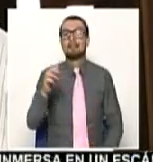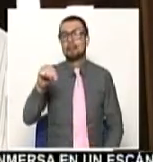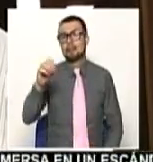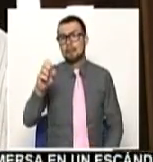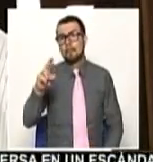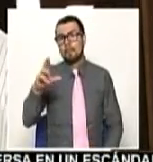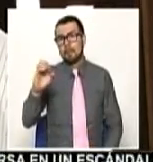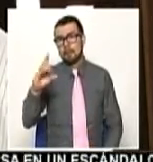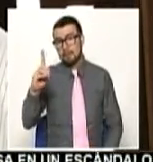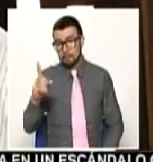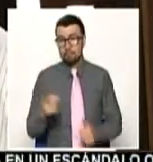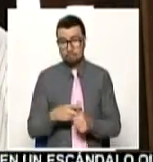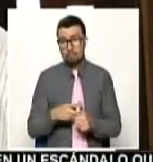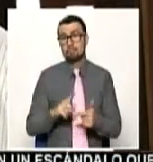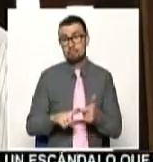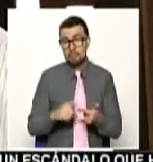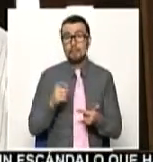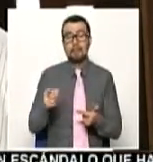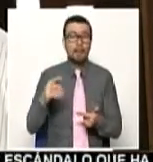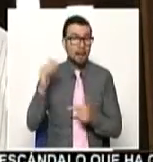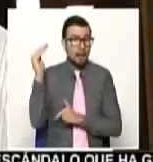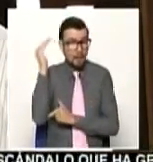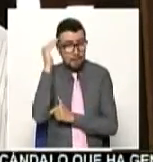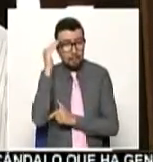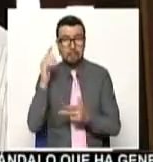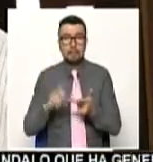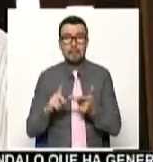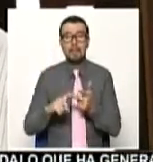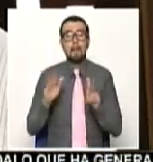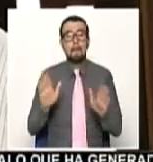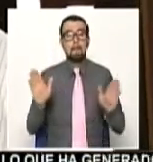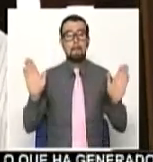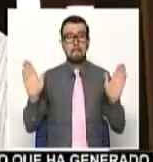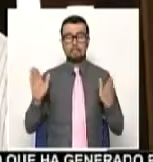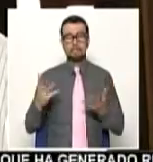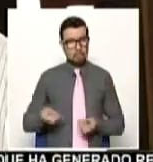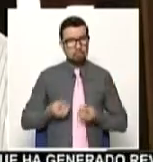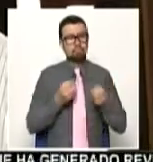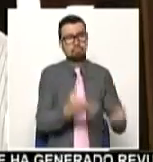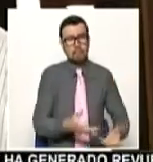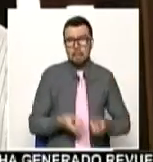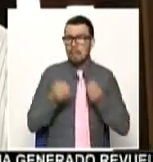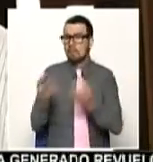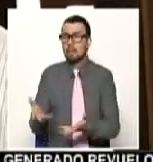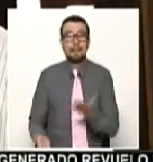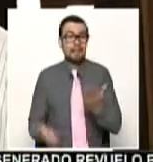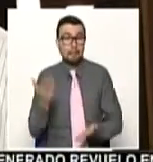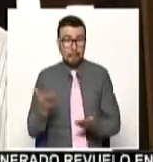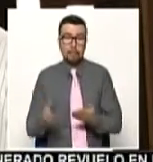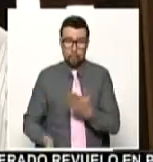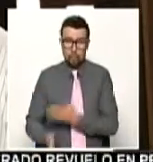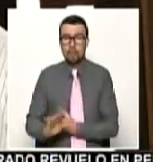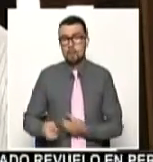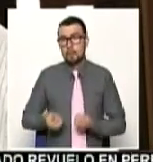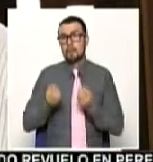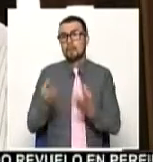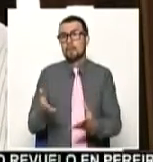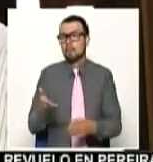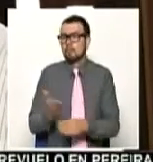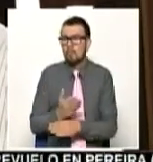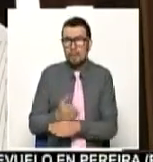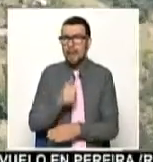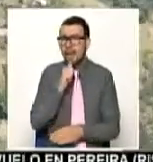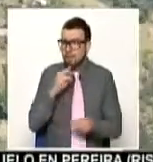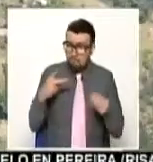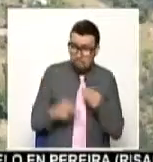en el municipio de Anserma, en el municipio del Alcázar, y esperamos seguir haciendo la entrega después de las priorizaciones que se hagan por problemas de abastecimiento de agua potable en los